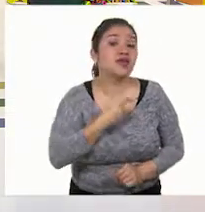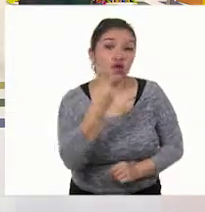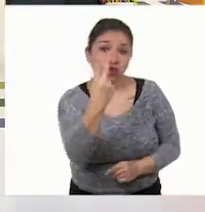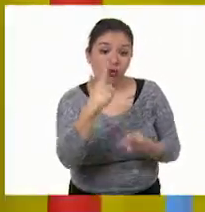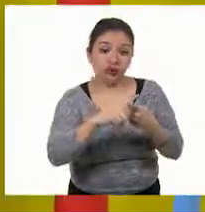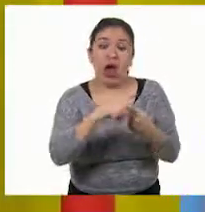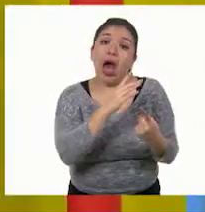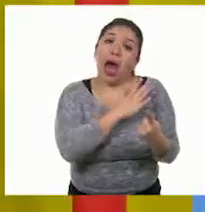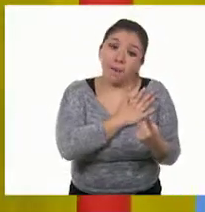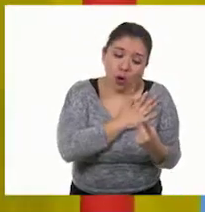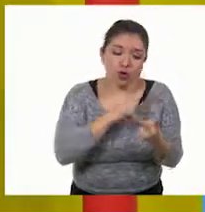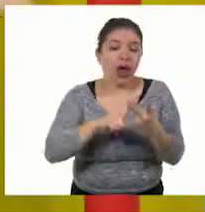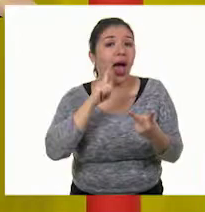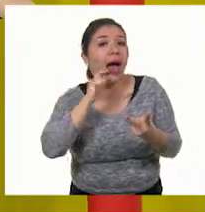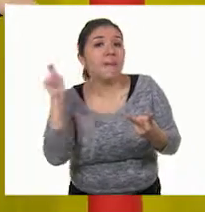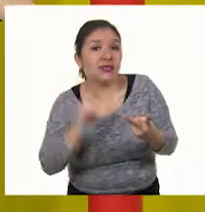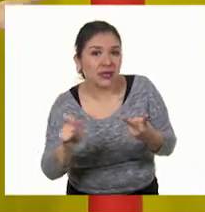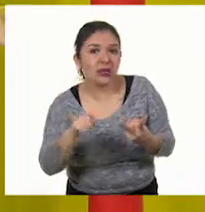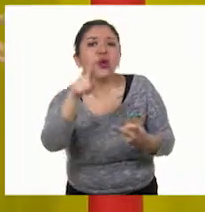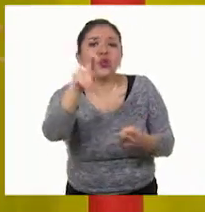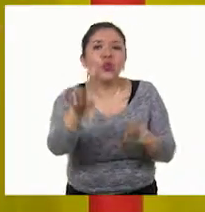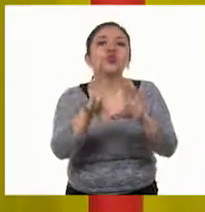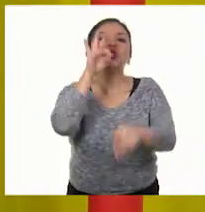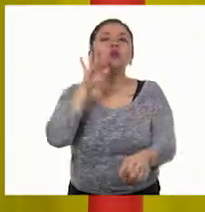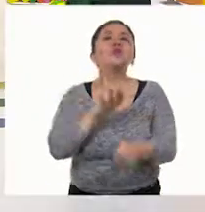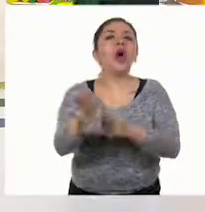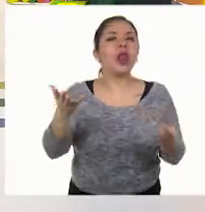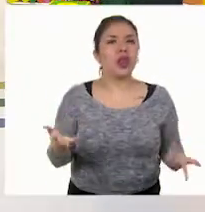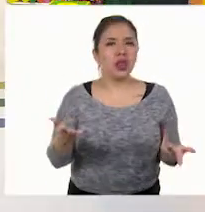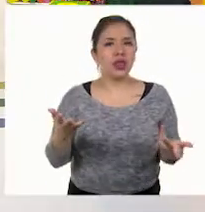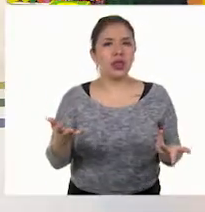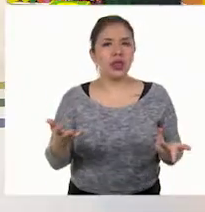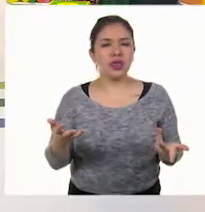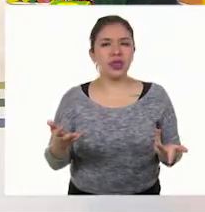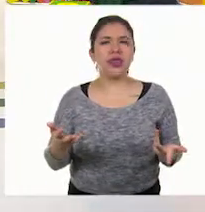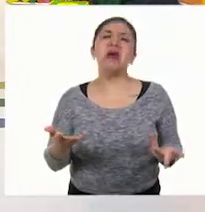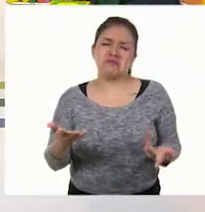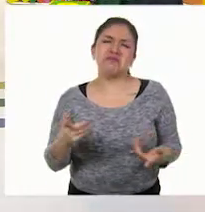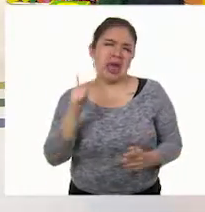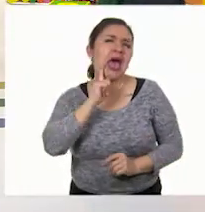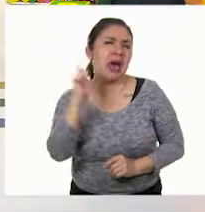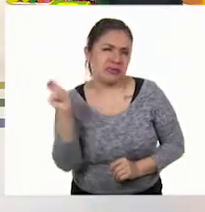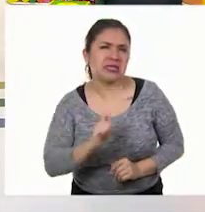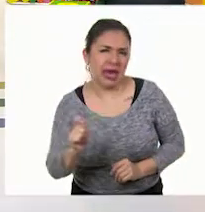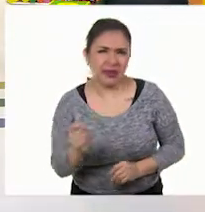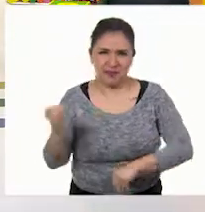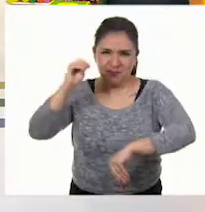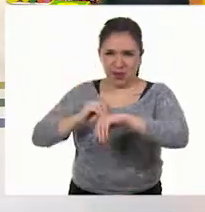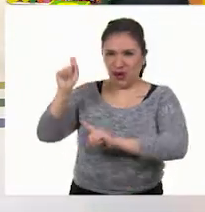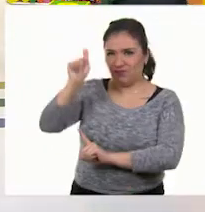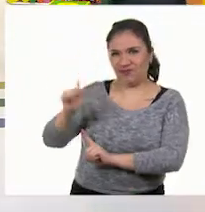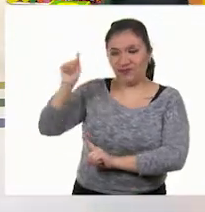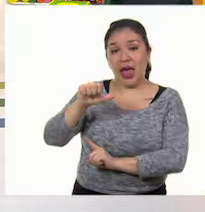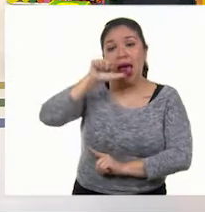dieron amor y amistad. Entonces usted elija, maestra. Yo elegí amor porque pues yo soy... Amistad, vamos a poner amistad